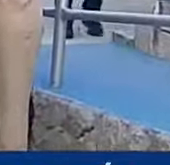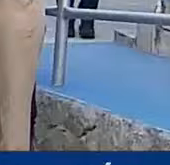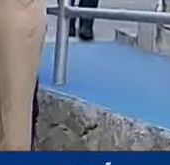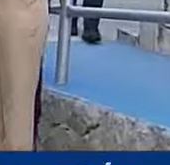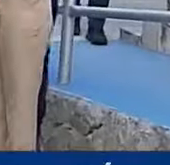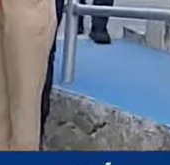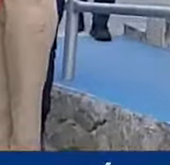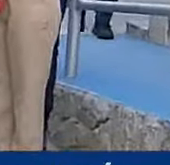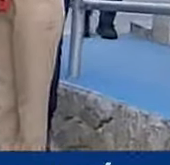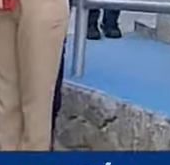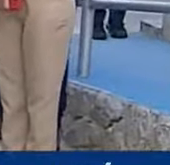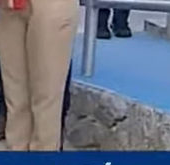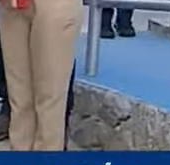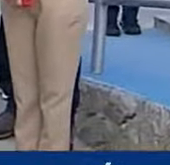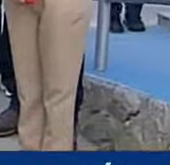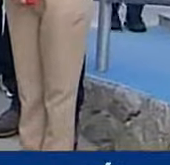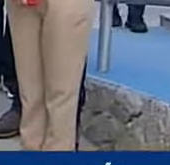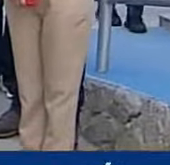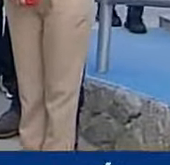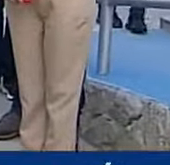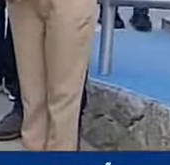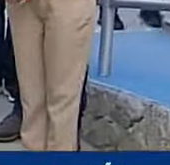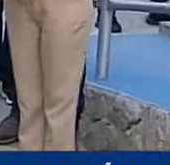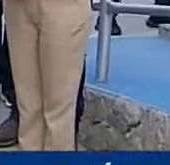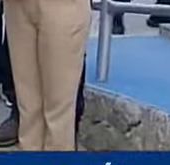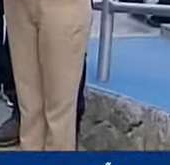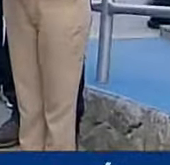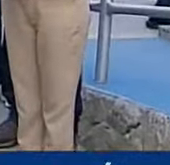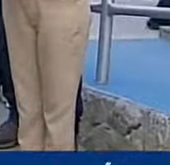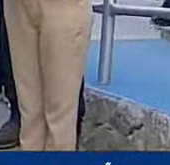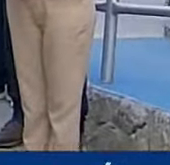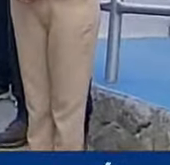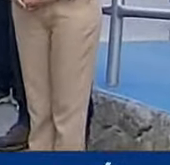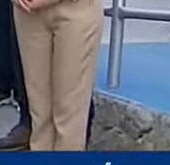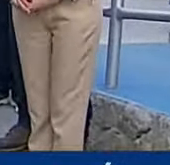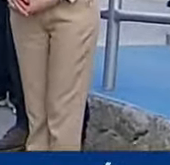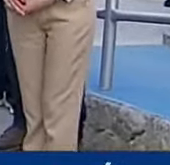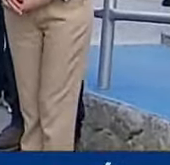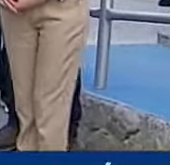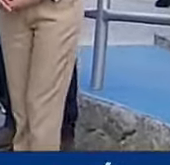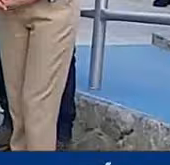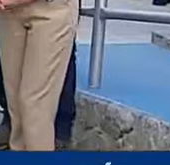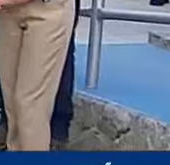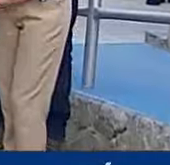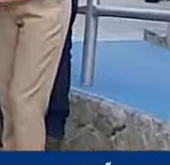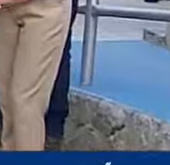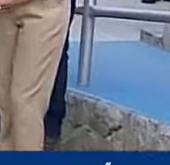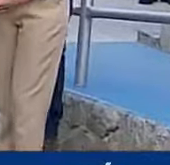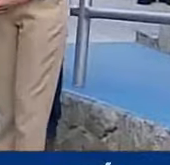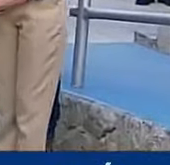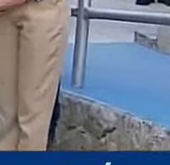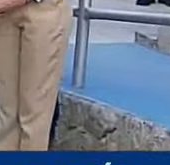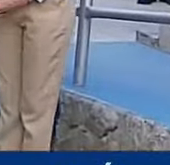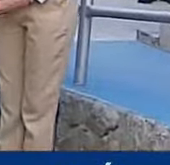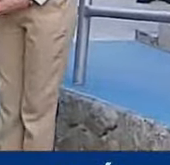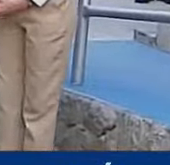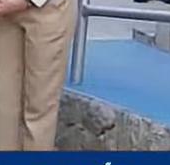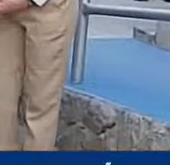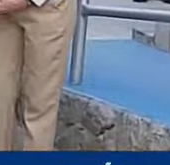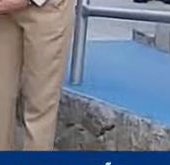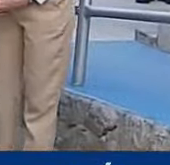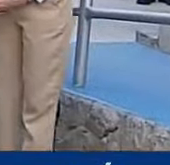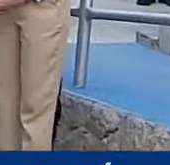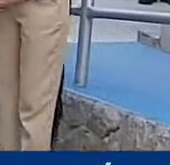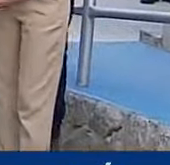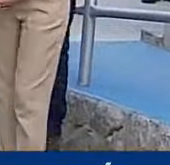atención de niños y niñas con alguna condición especial aquí en